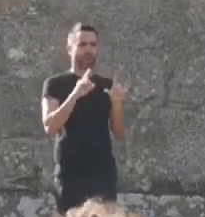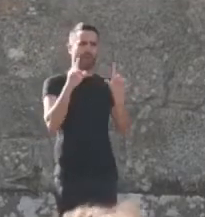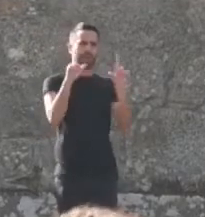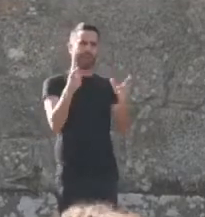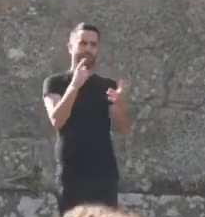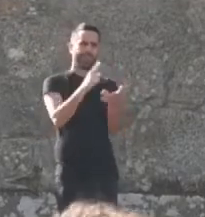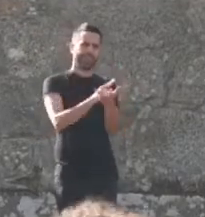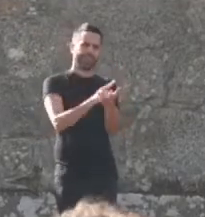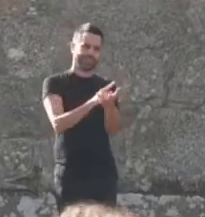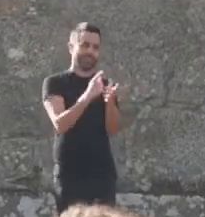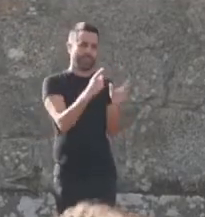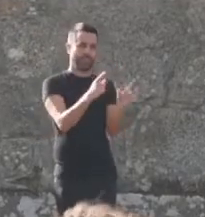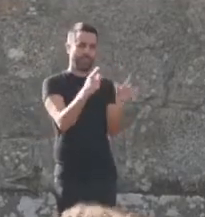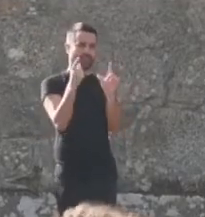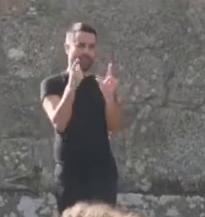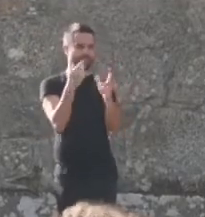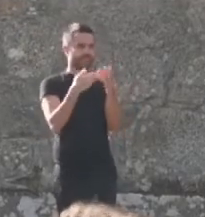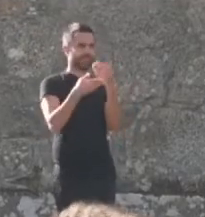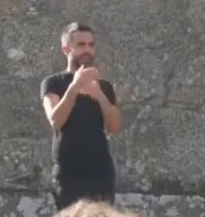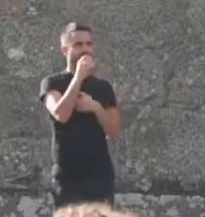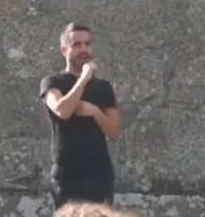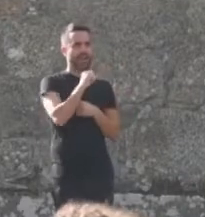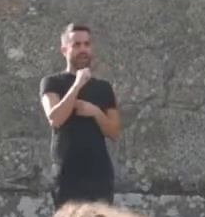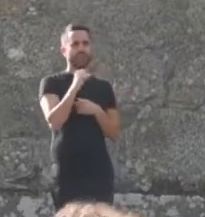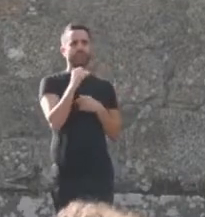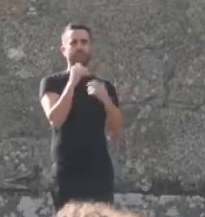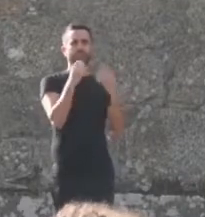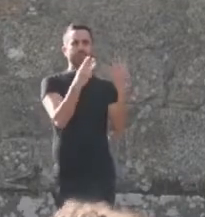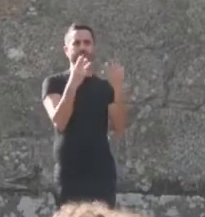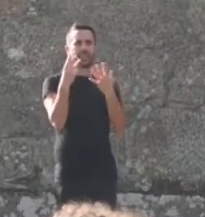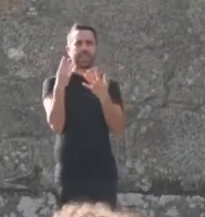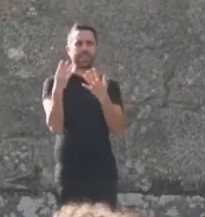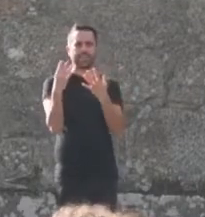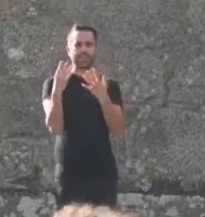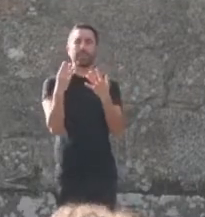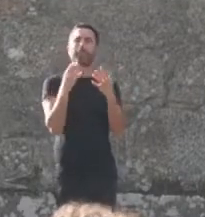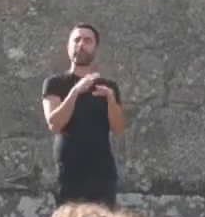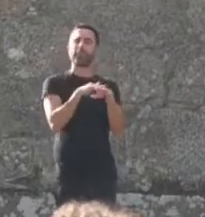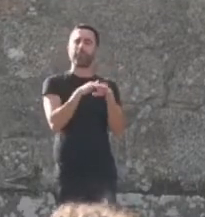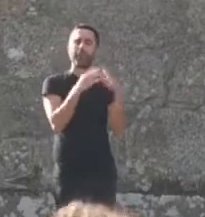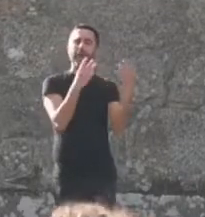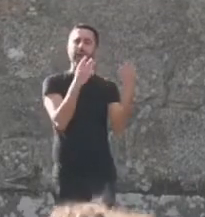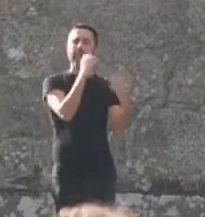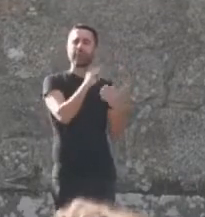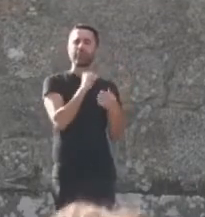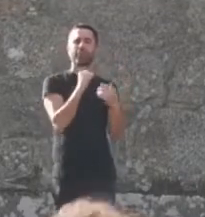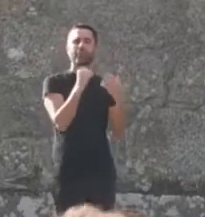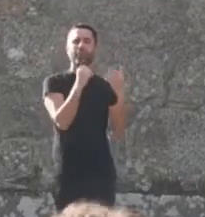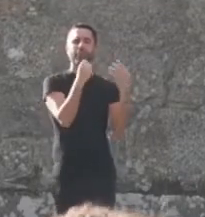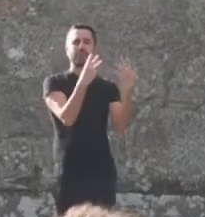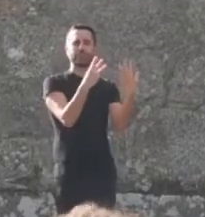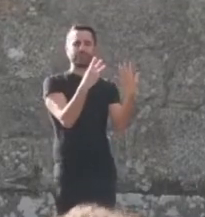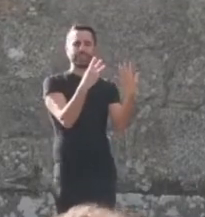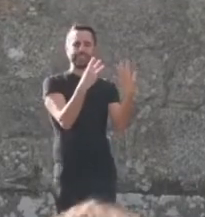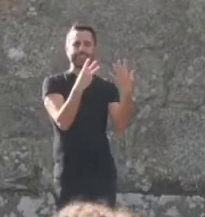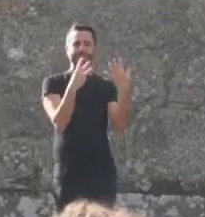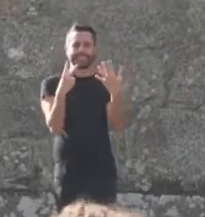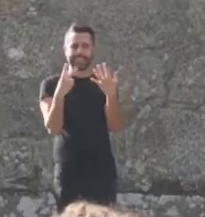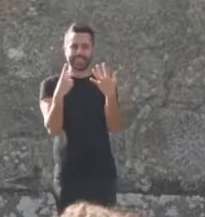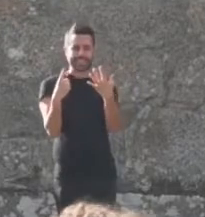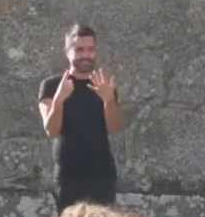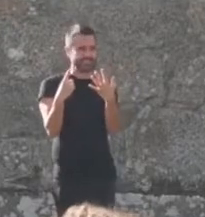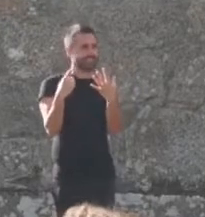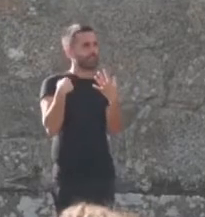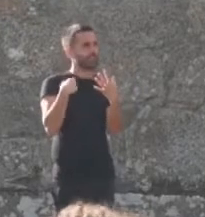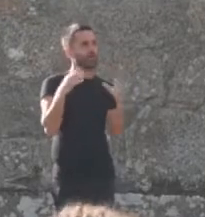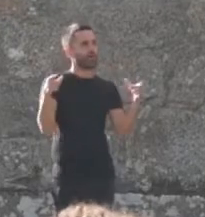e que puxeran ali no ano 88, perdón, no ano 86, o colectivo republicano de Redondela.